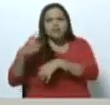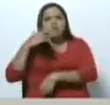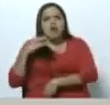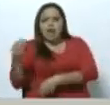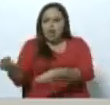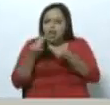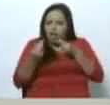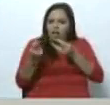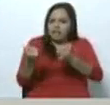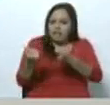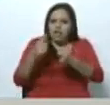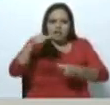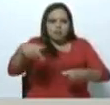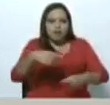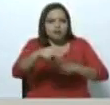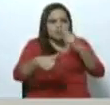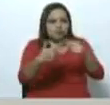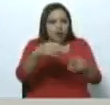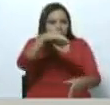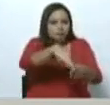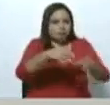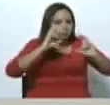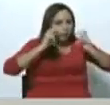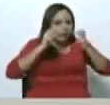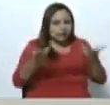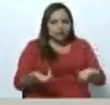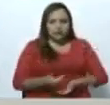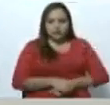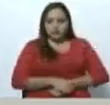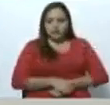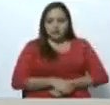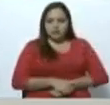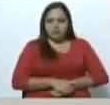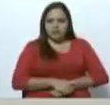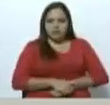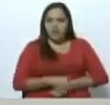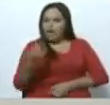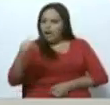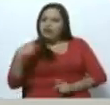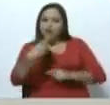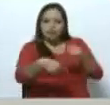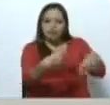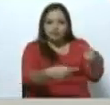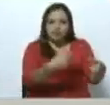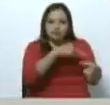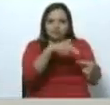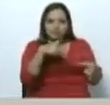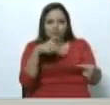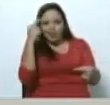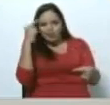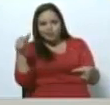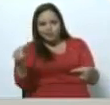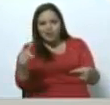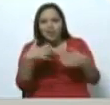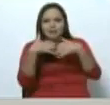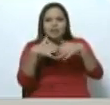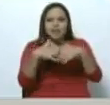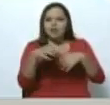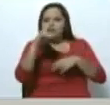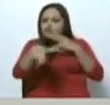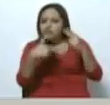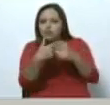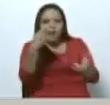ni una matica de maíz, bien parásito es. De eso venimos nosotros, de empresarios que no